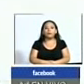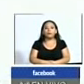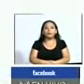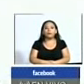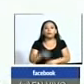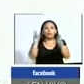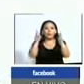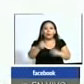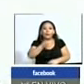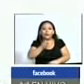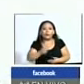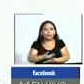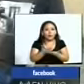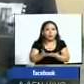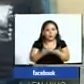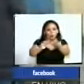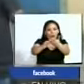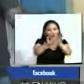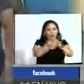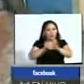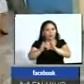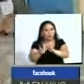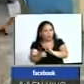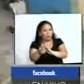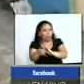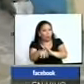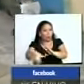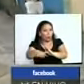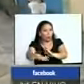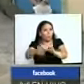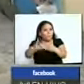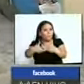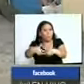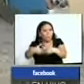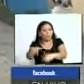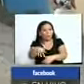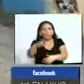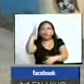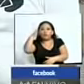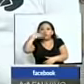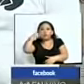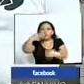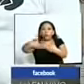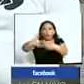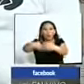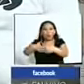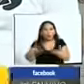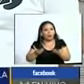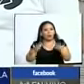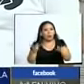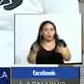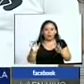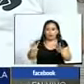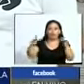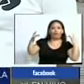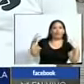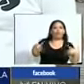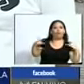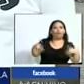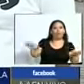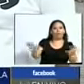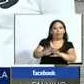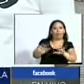Comentarles también que habitantes de varias comunidades cercanas a la planta de transferencia de basura se desvinculan de las